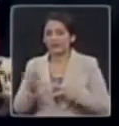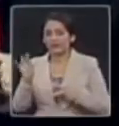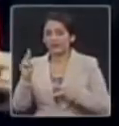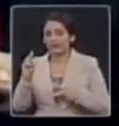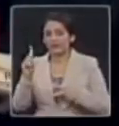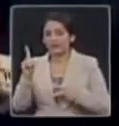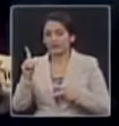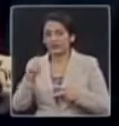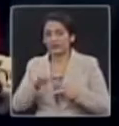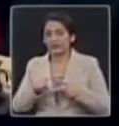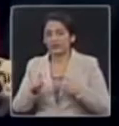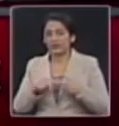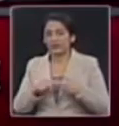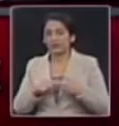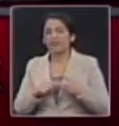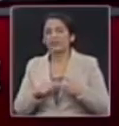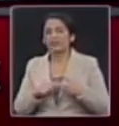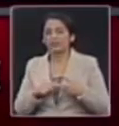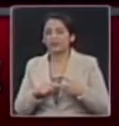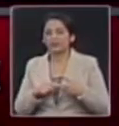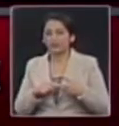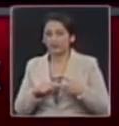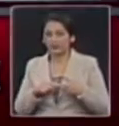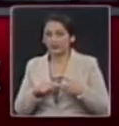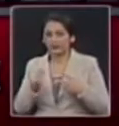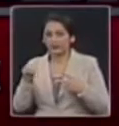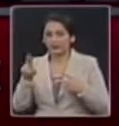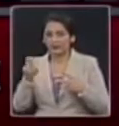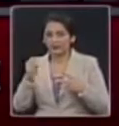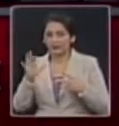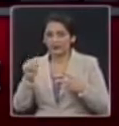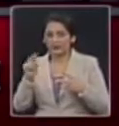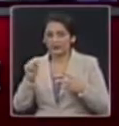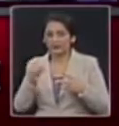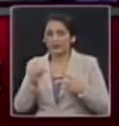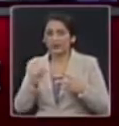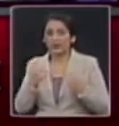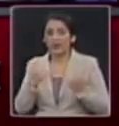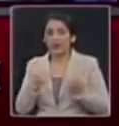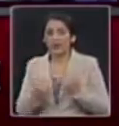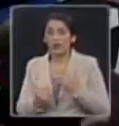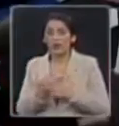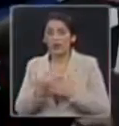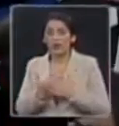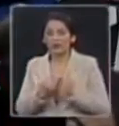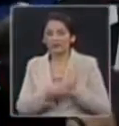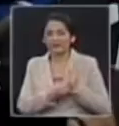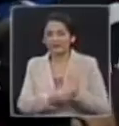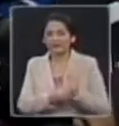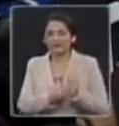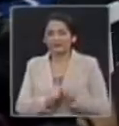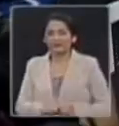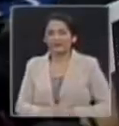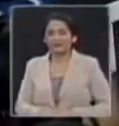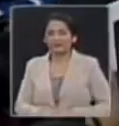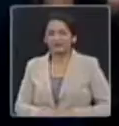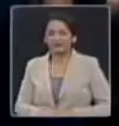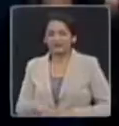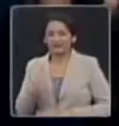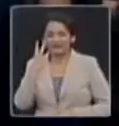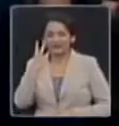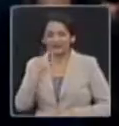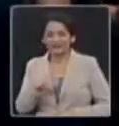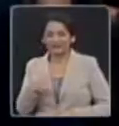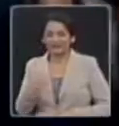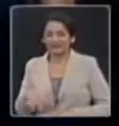manera estamos con nuestro vehículo Ford Escape, nuevo diseño, nuevo modelo, 100%. Un modelo que viene con novedades. La